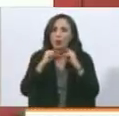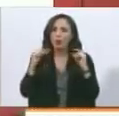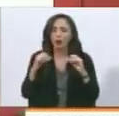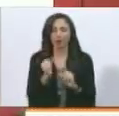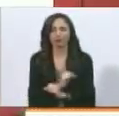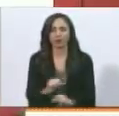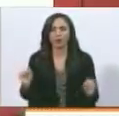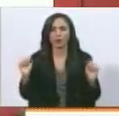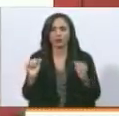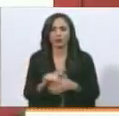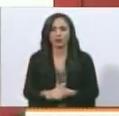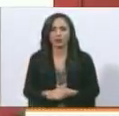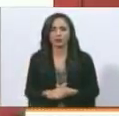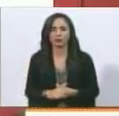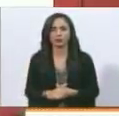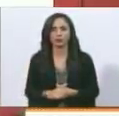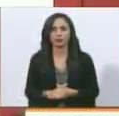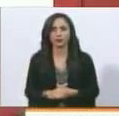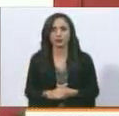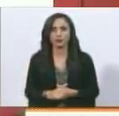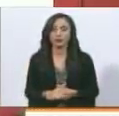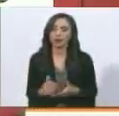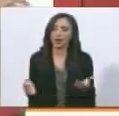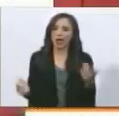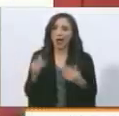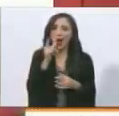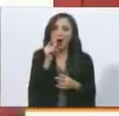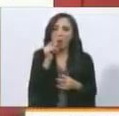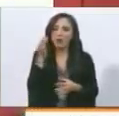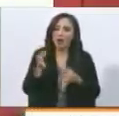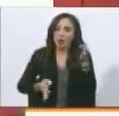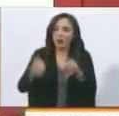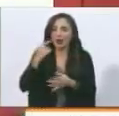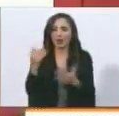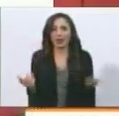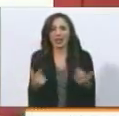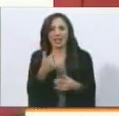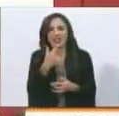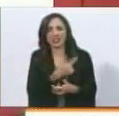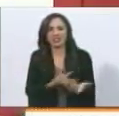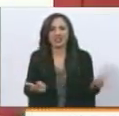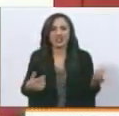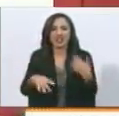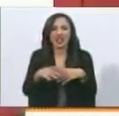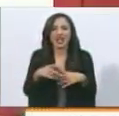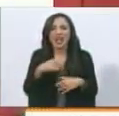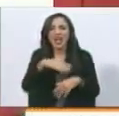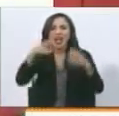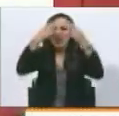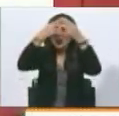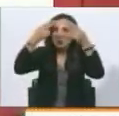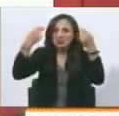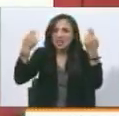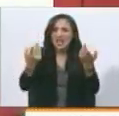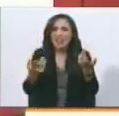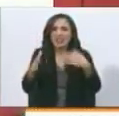Entonces que venga ahorita este señor abogado, no lo ayude tanto, papá, no lo ayude